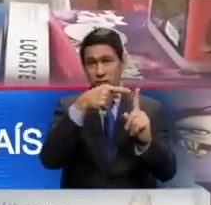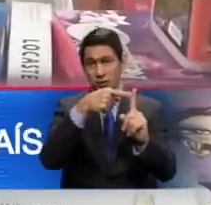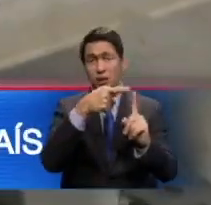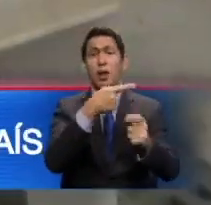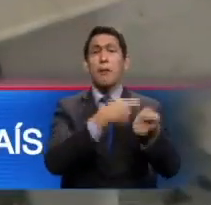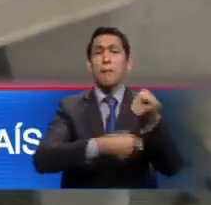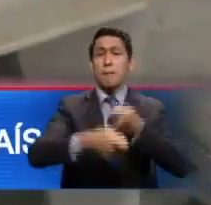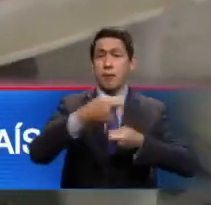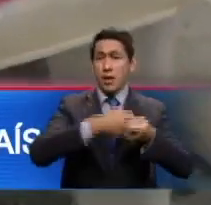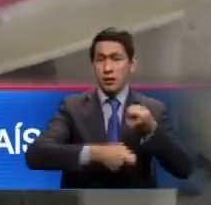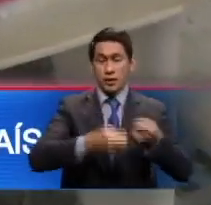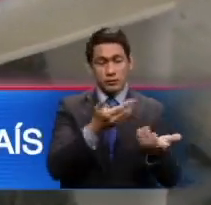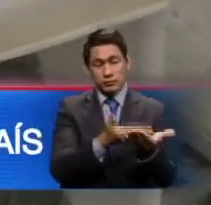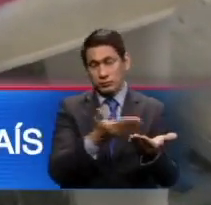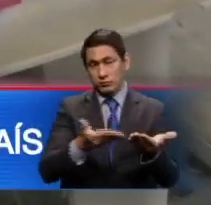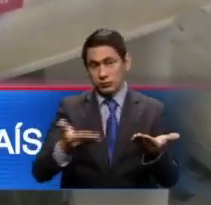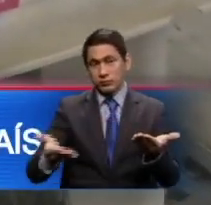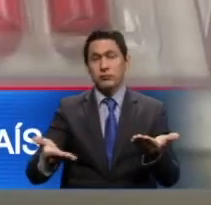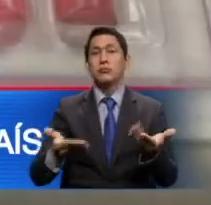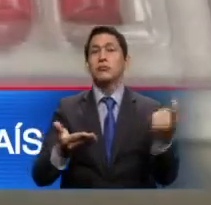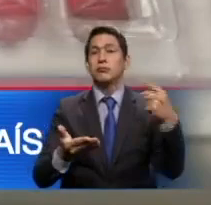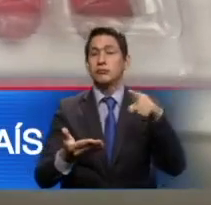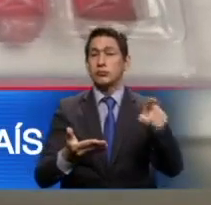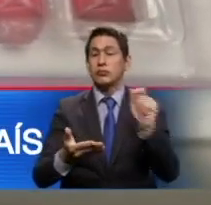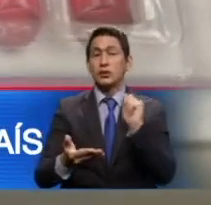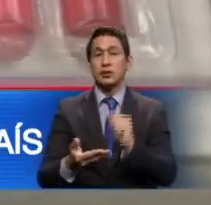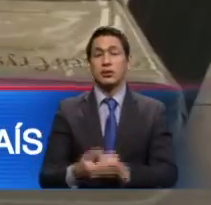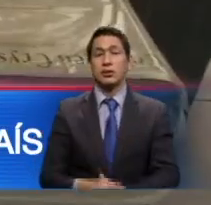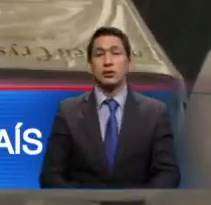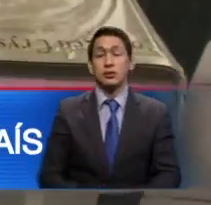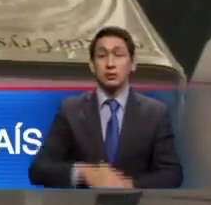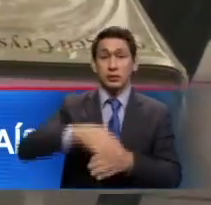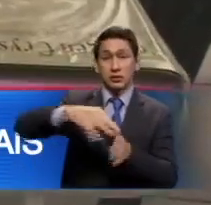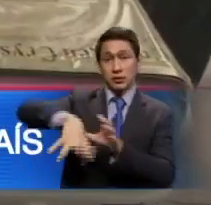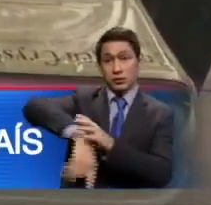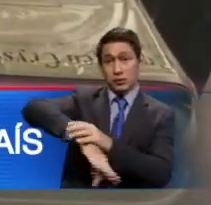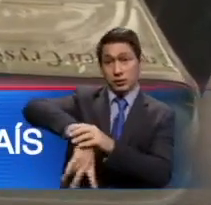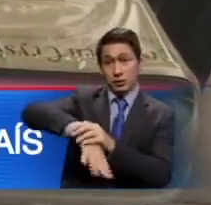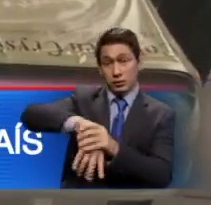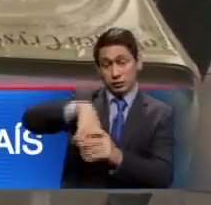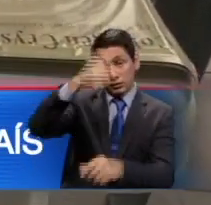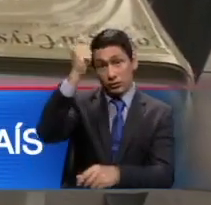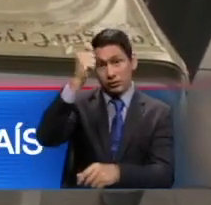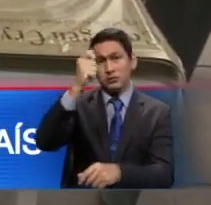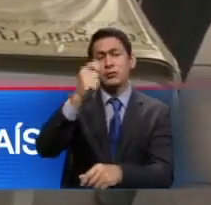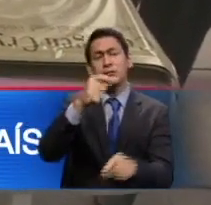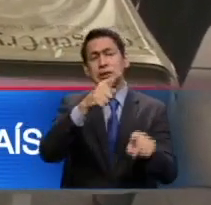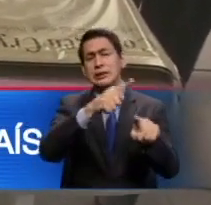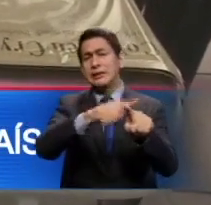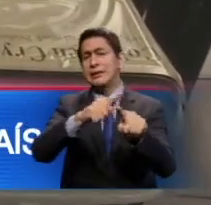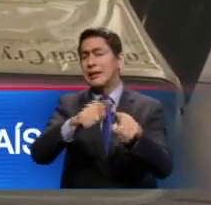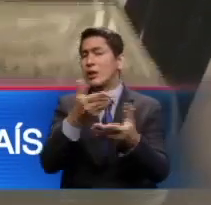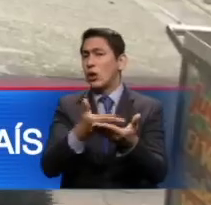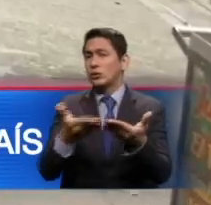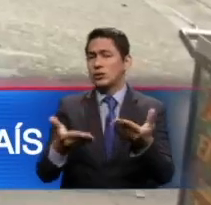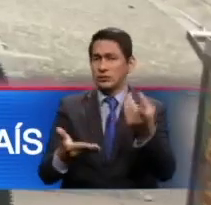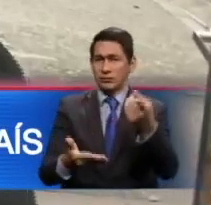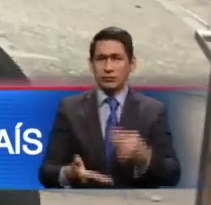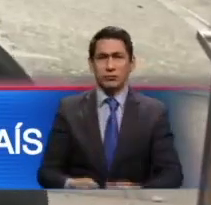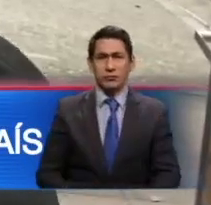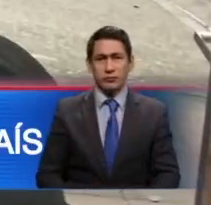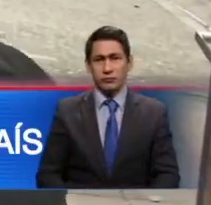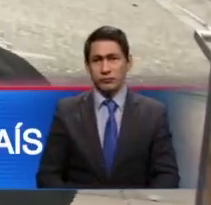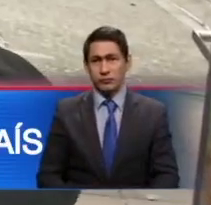a conocer su emprendimiento de maquillaje a través de una tómbola que instaló en las cercanías del Colegio Huancavilca, recinto electoral. Hago